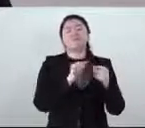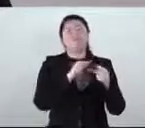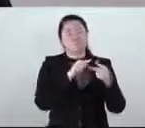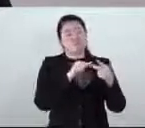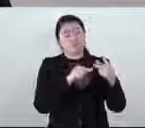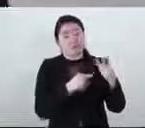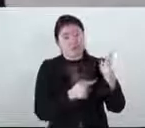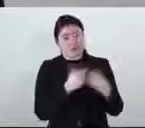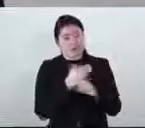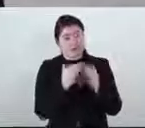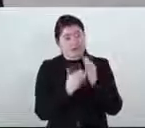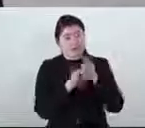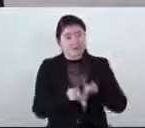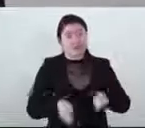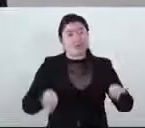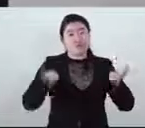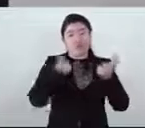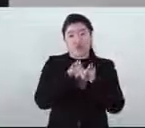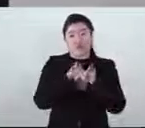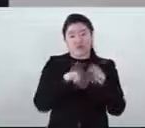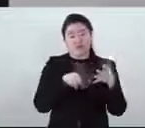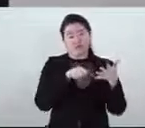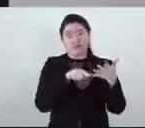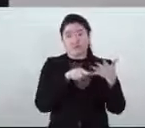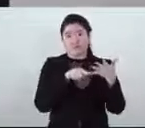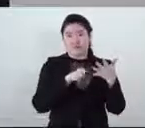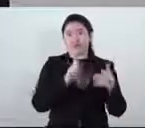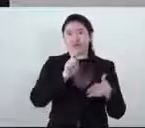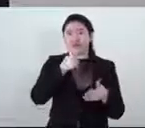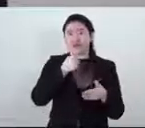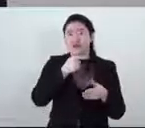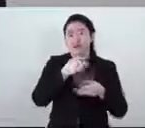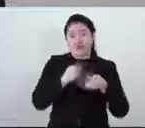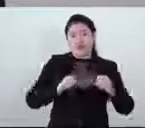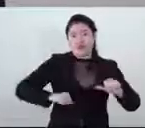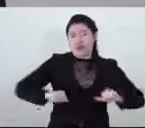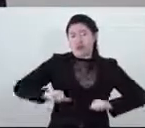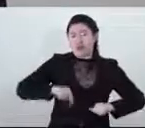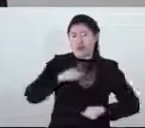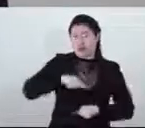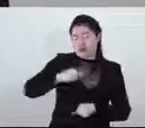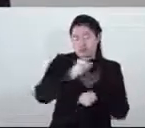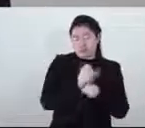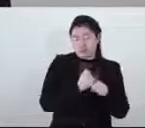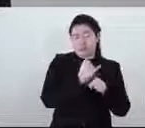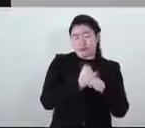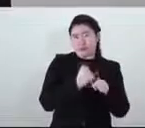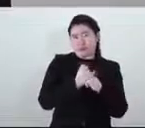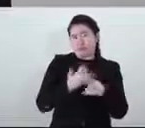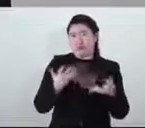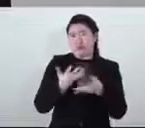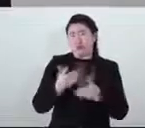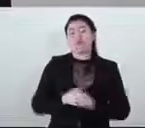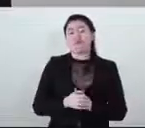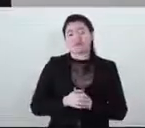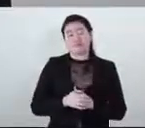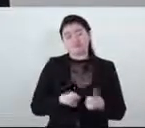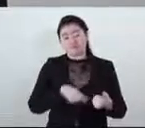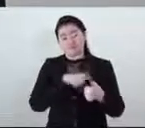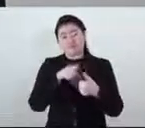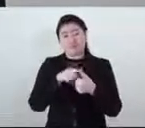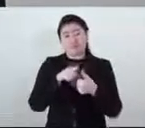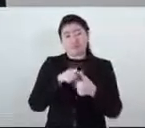informe. El punto 5, que es el resumen de las actividades desarrolladas en la fase 1, el punto 6,